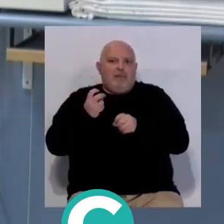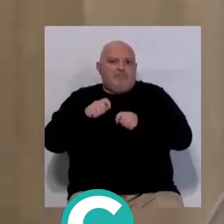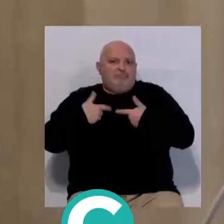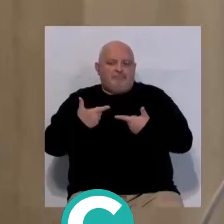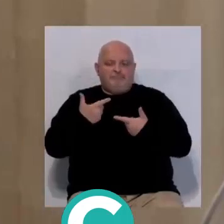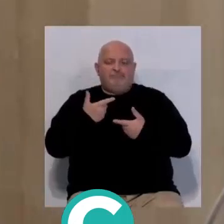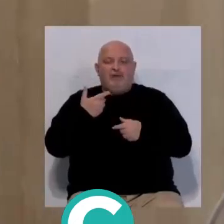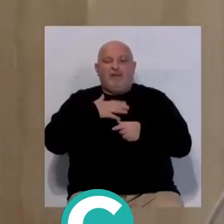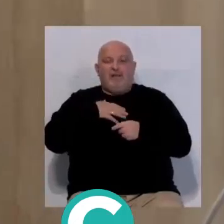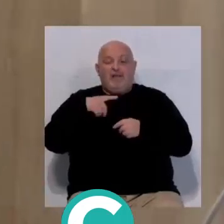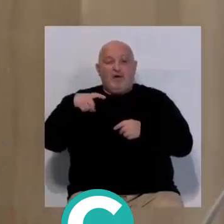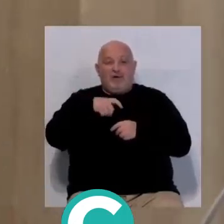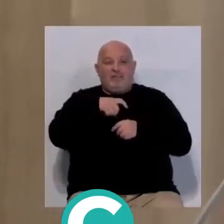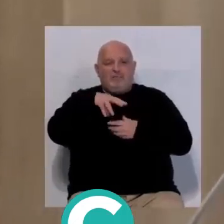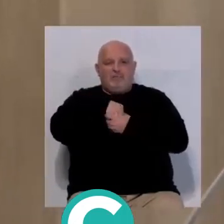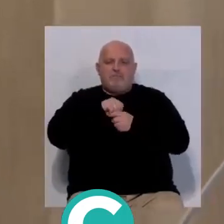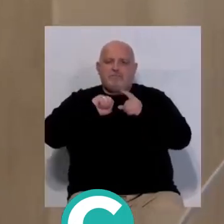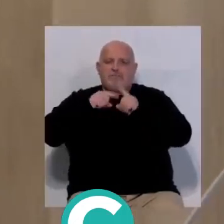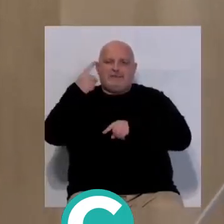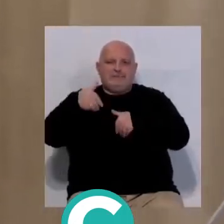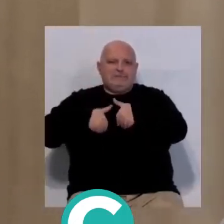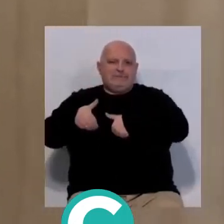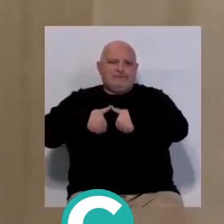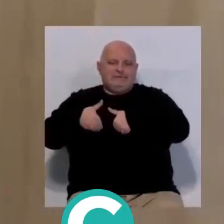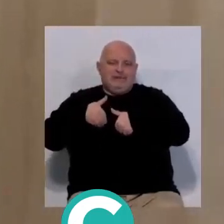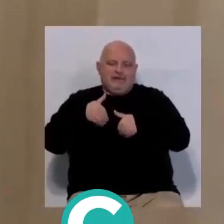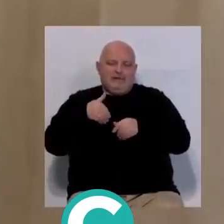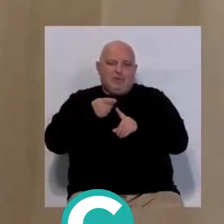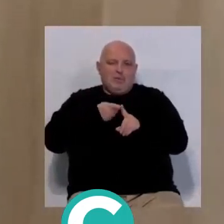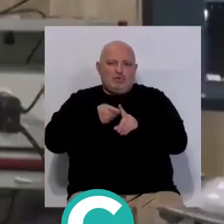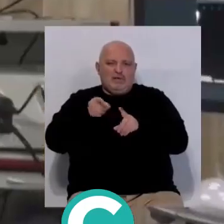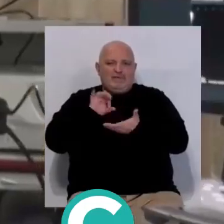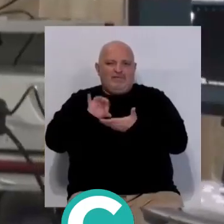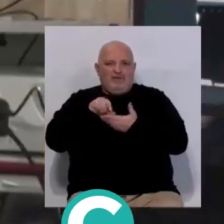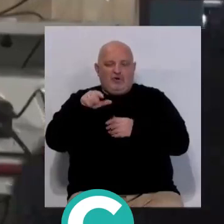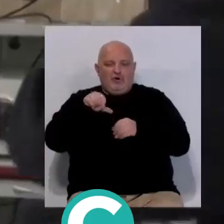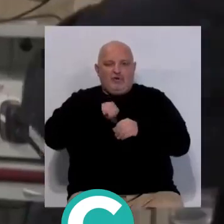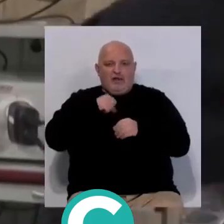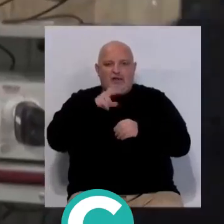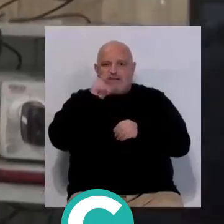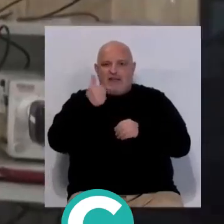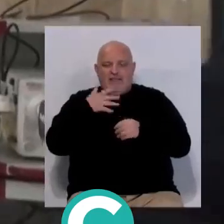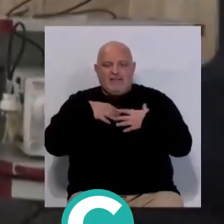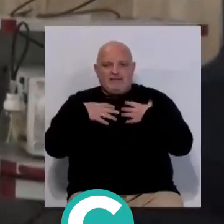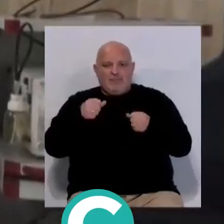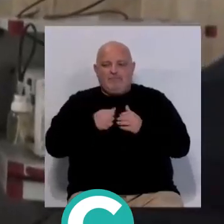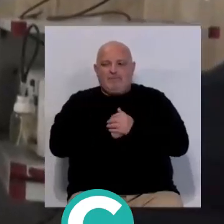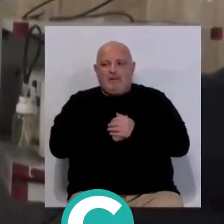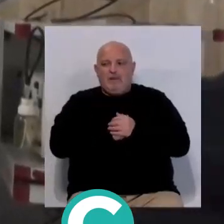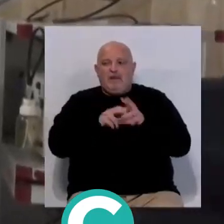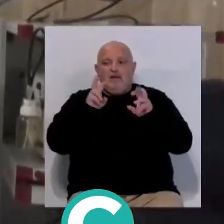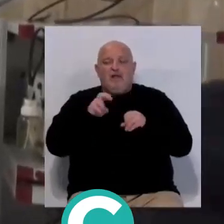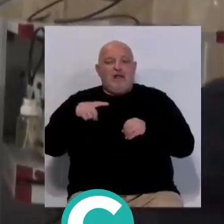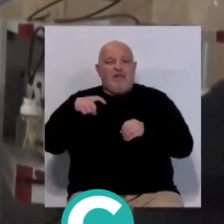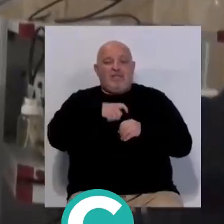La patología oncológica ocupa un elevado volumen de la actividad de este servicio en el Hospital HLA La Salud. Sobre todo